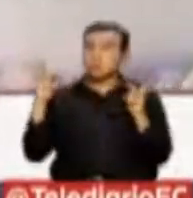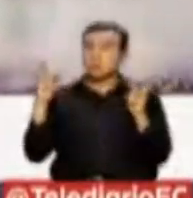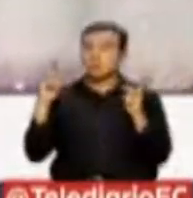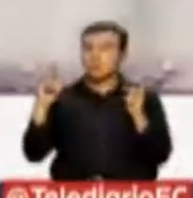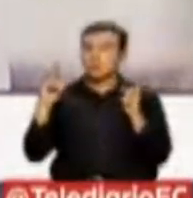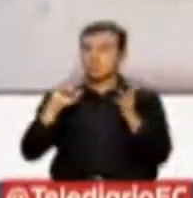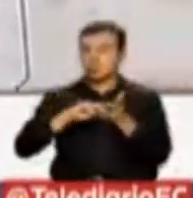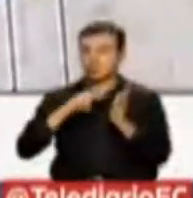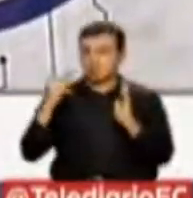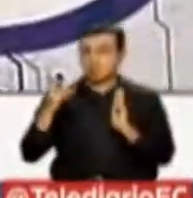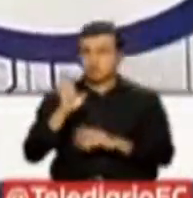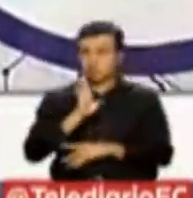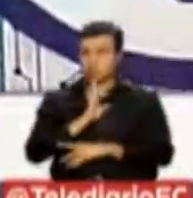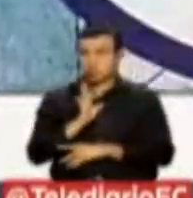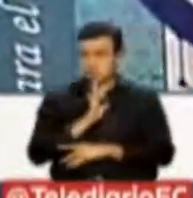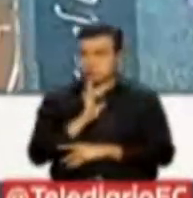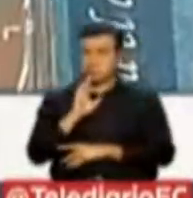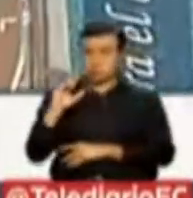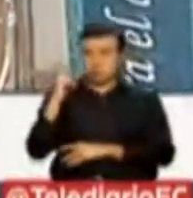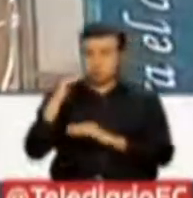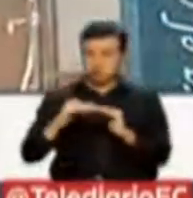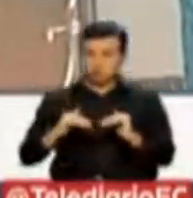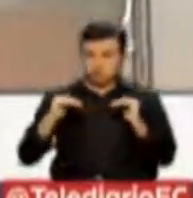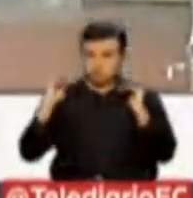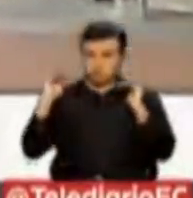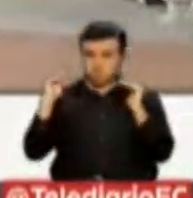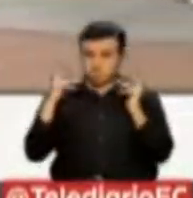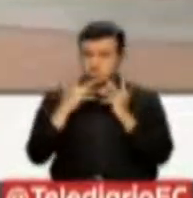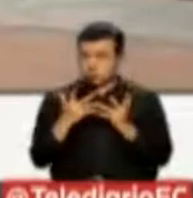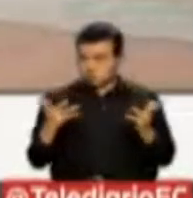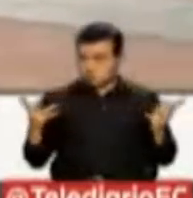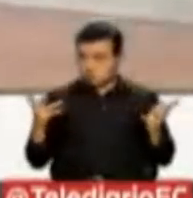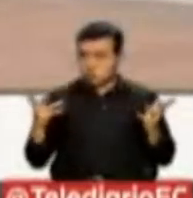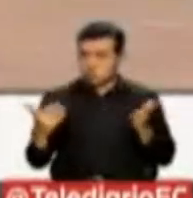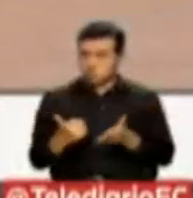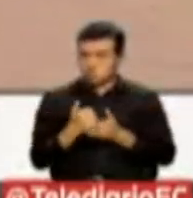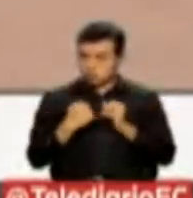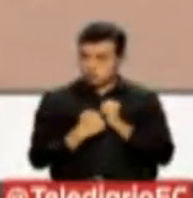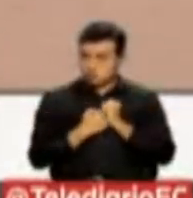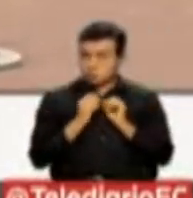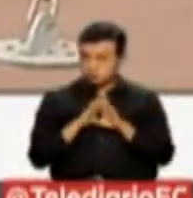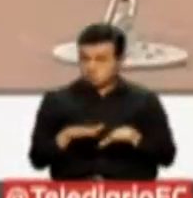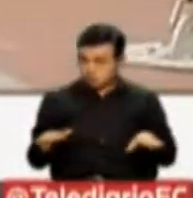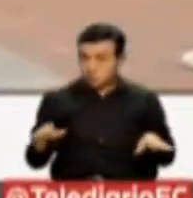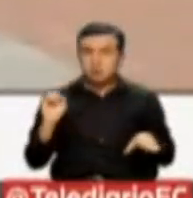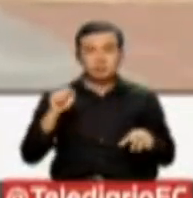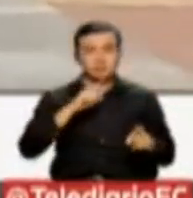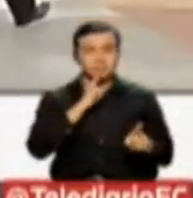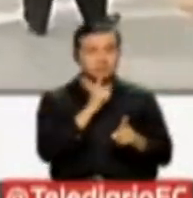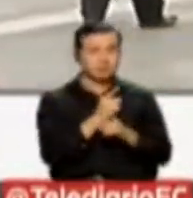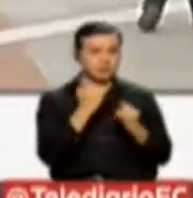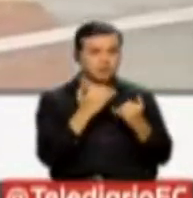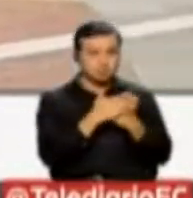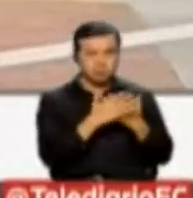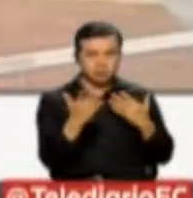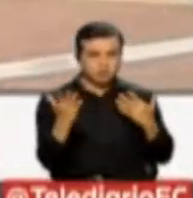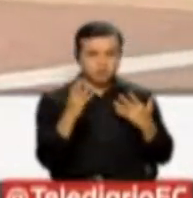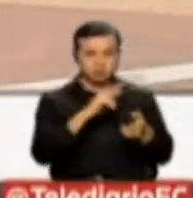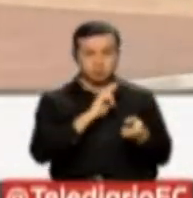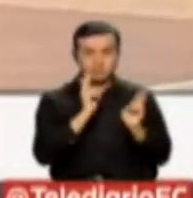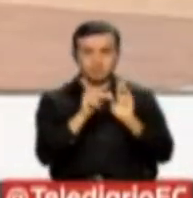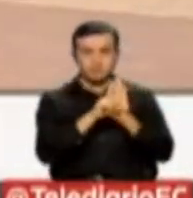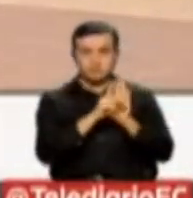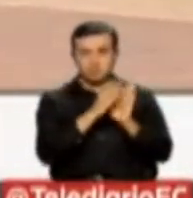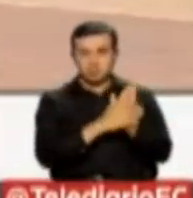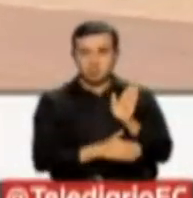de tecnólogo o de técnico como de tercer nivel. Esto también sería una facilidad para los estudiantes. Así es, a partir de este momento con las reformas a la